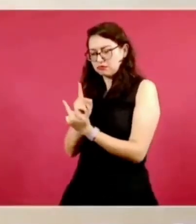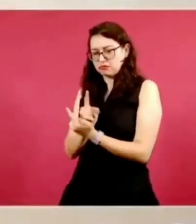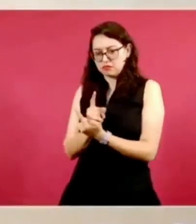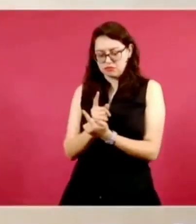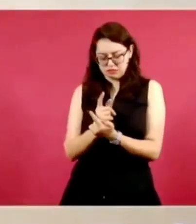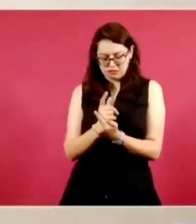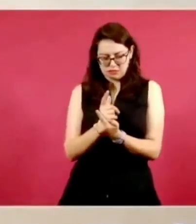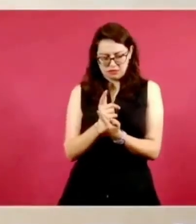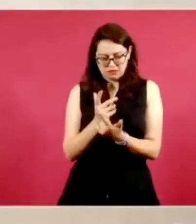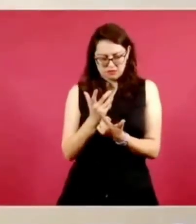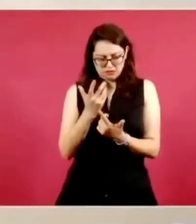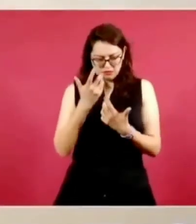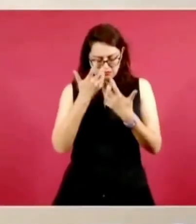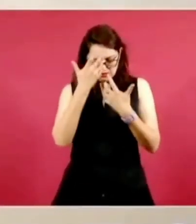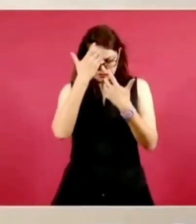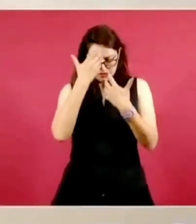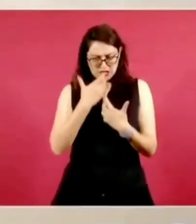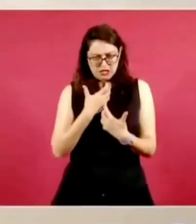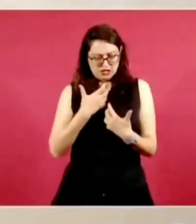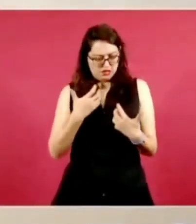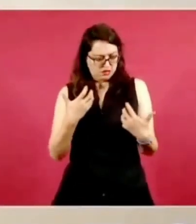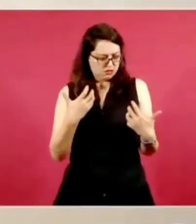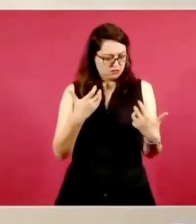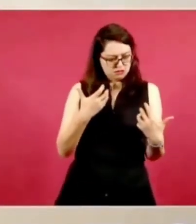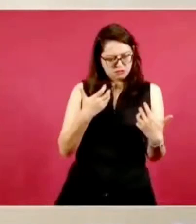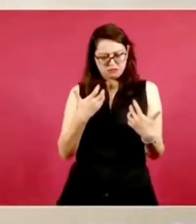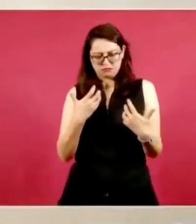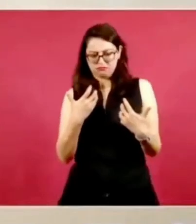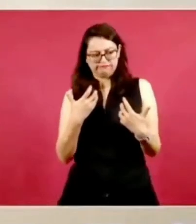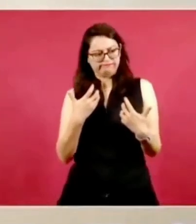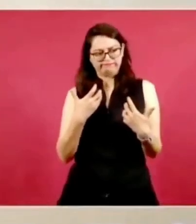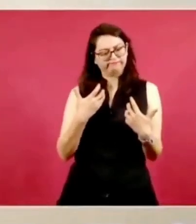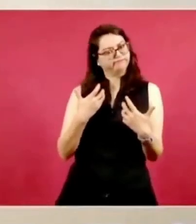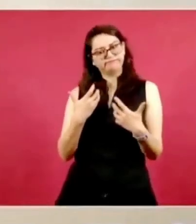lo llevó a defender causas